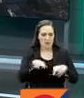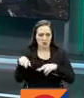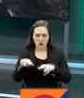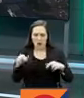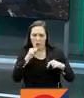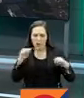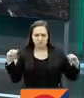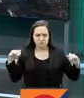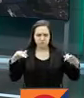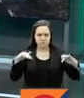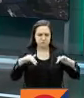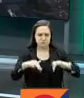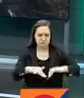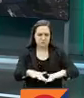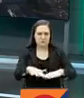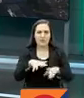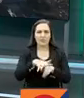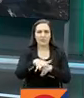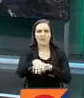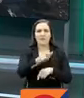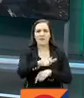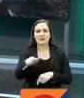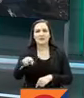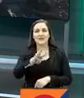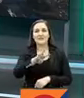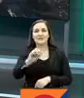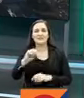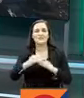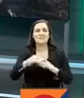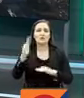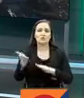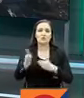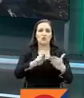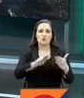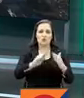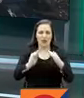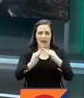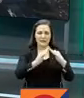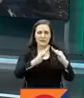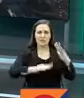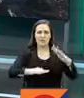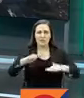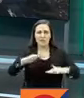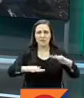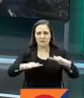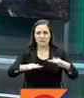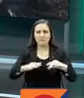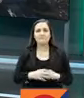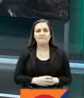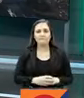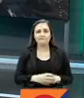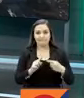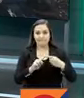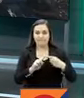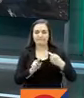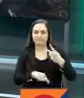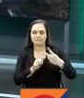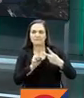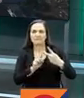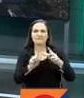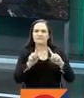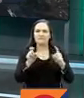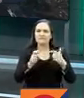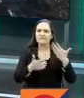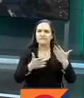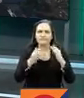dejó más de 300 personas muertas y graves daños en el casco urbano de la población. El segundo tema que concentra la